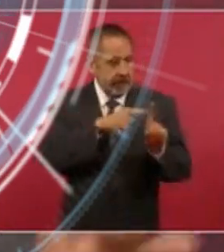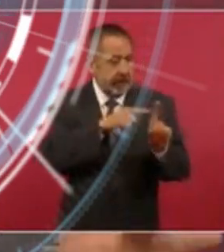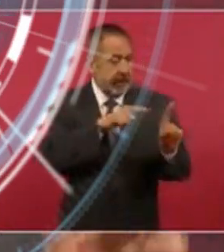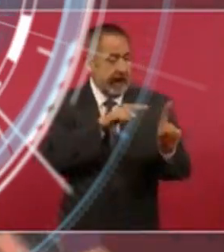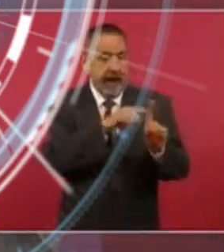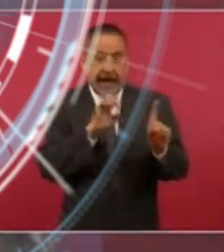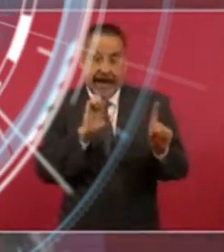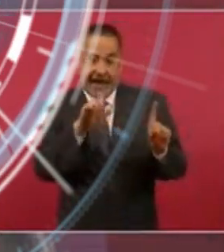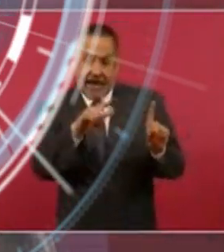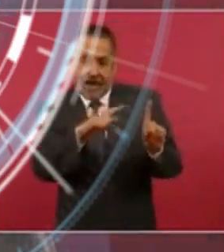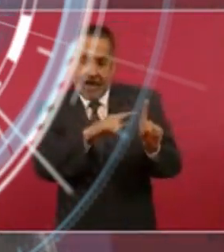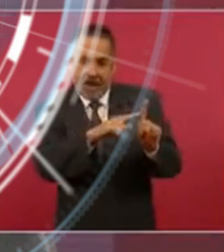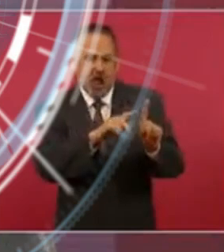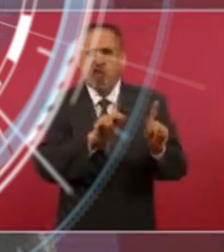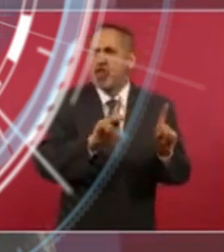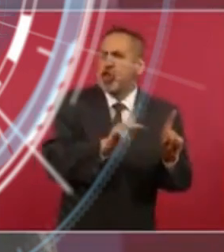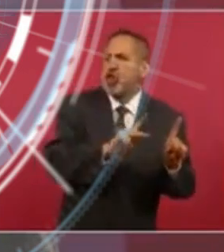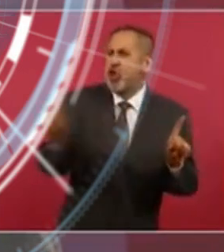Eso está mal.